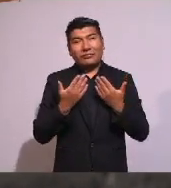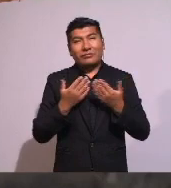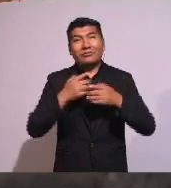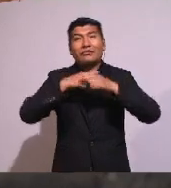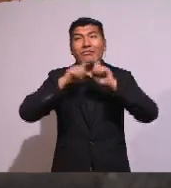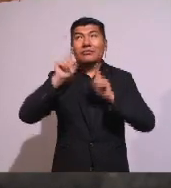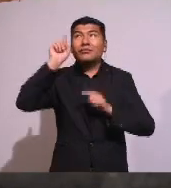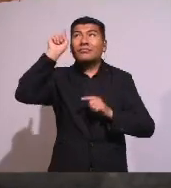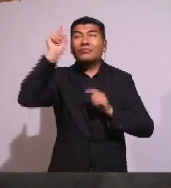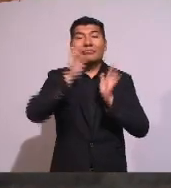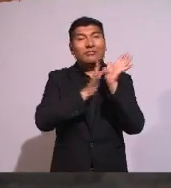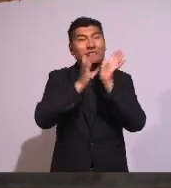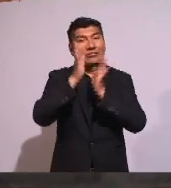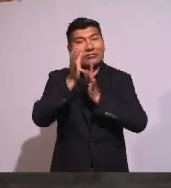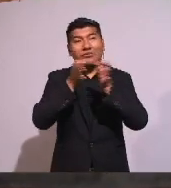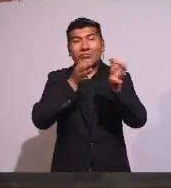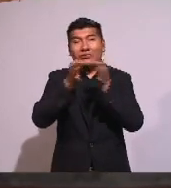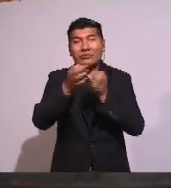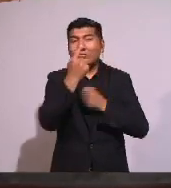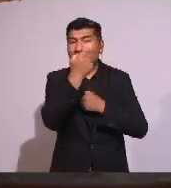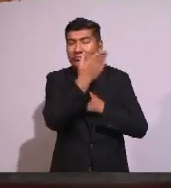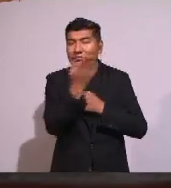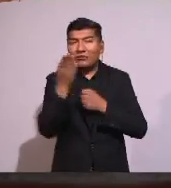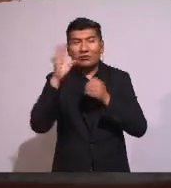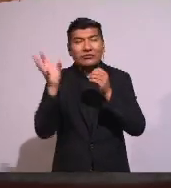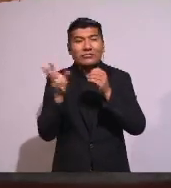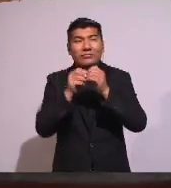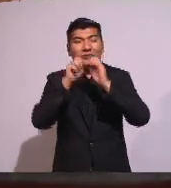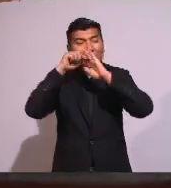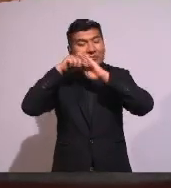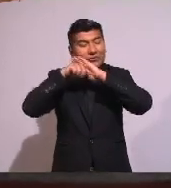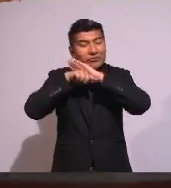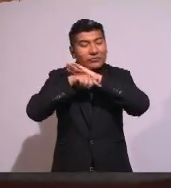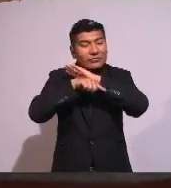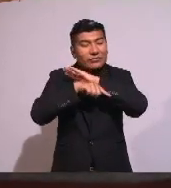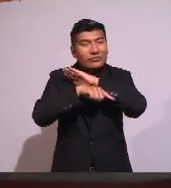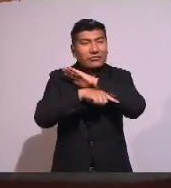Pero Jesús nos dice algo mucho más concreto.